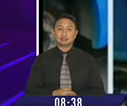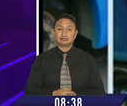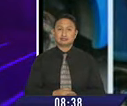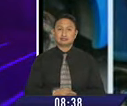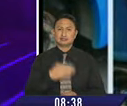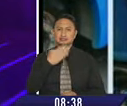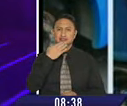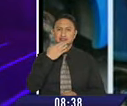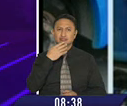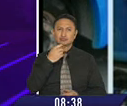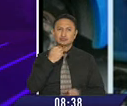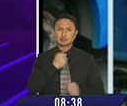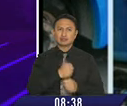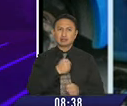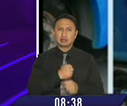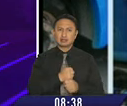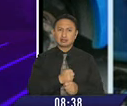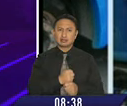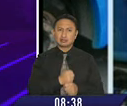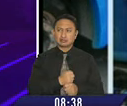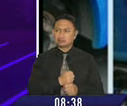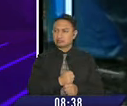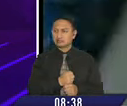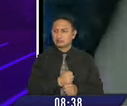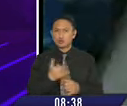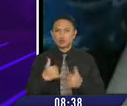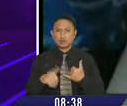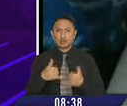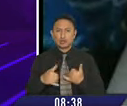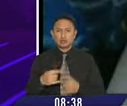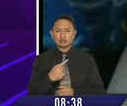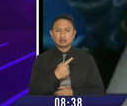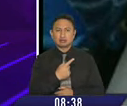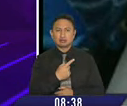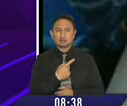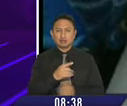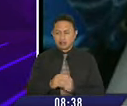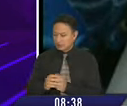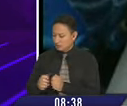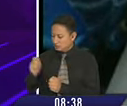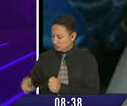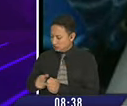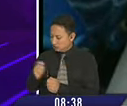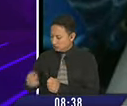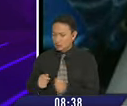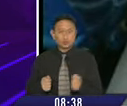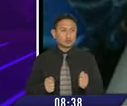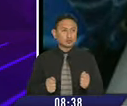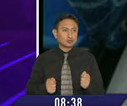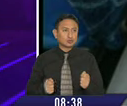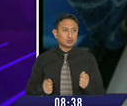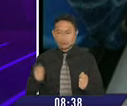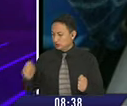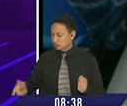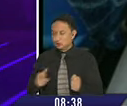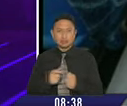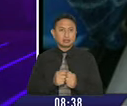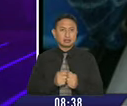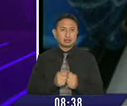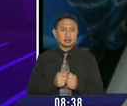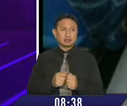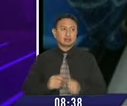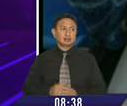trabajan así? ¿Cómo conducen así? Cartitas con el controlador. Echémonos un 40